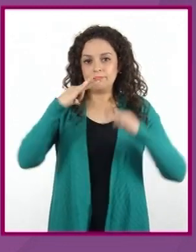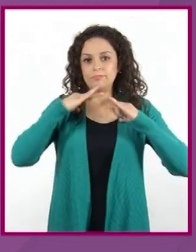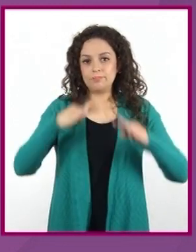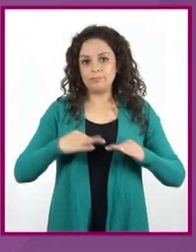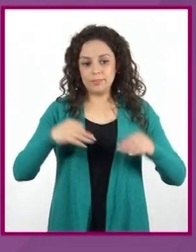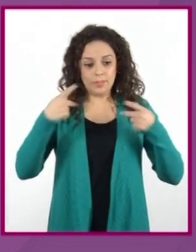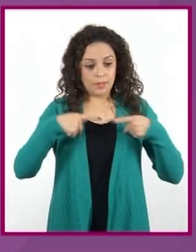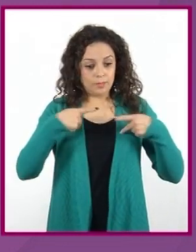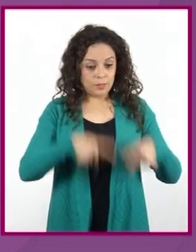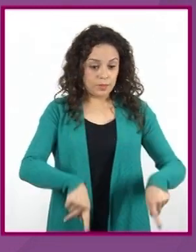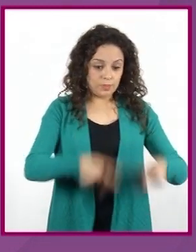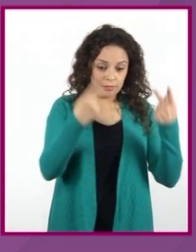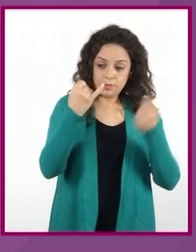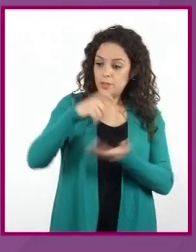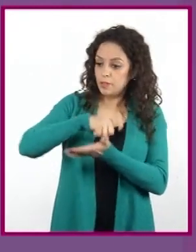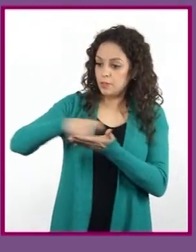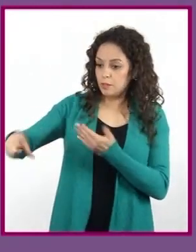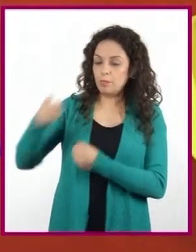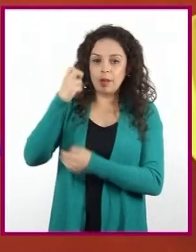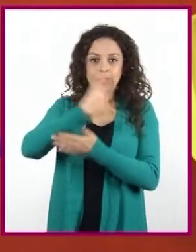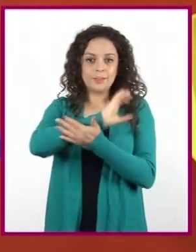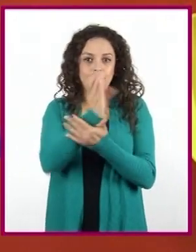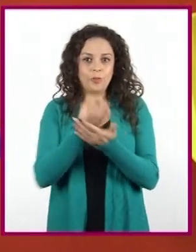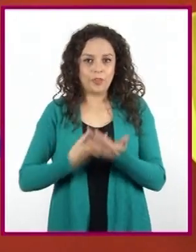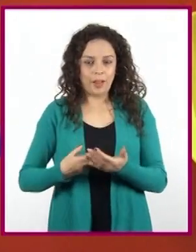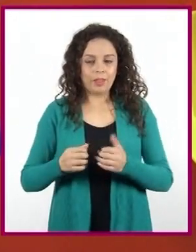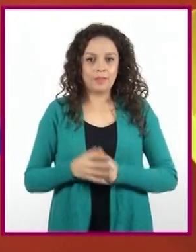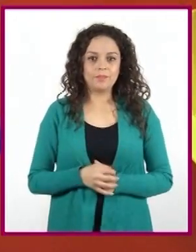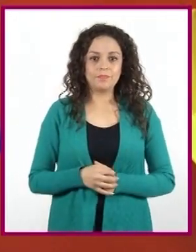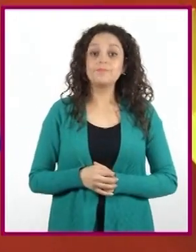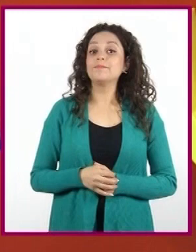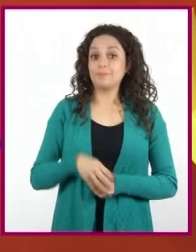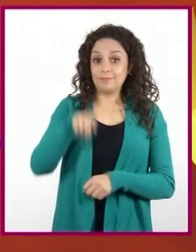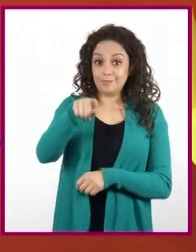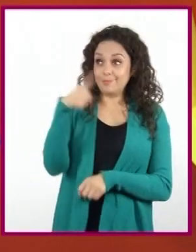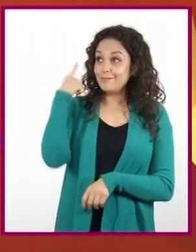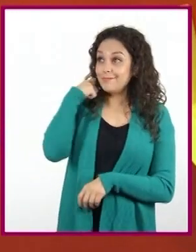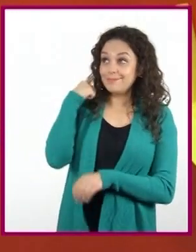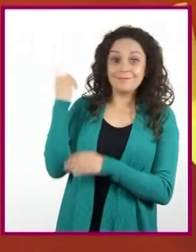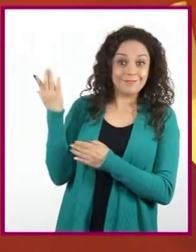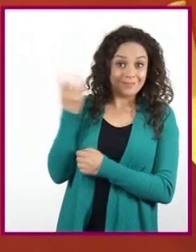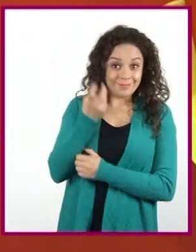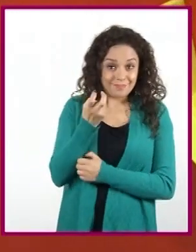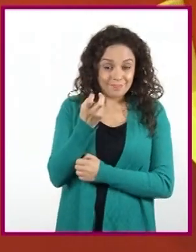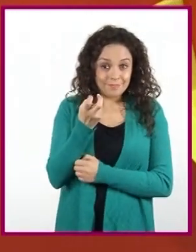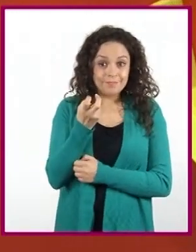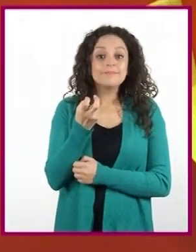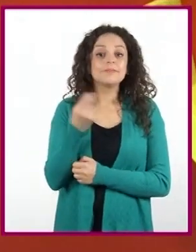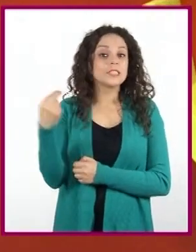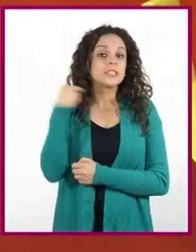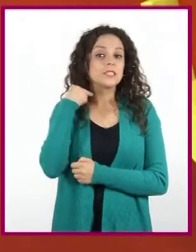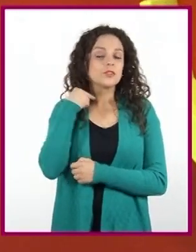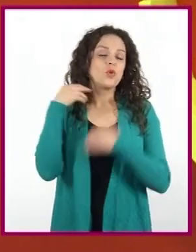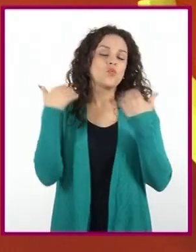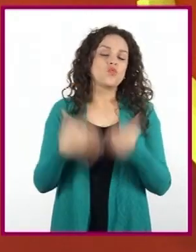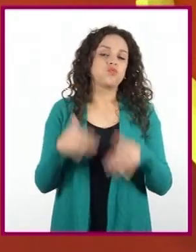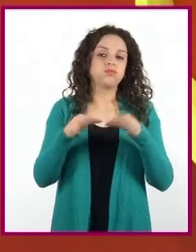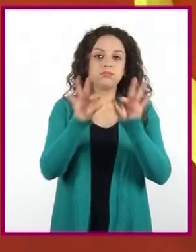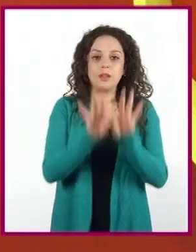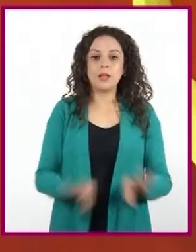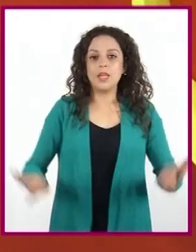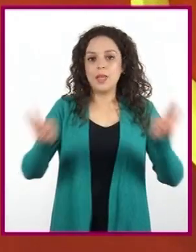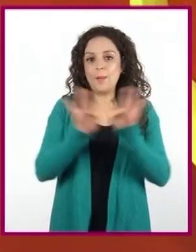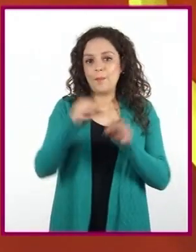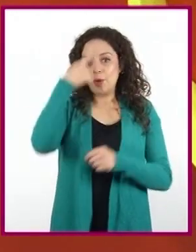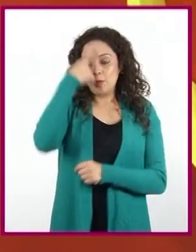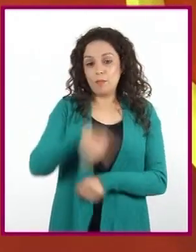de su contrato de compraventa. Como pudimos escuchar, la función del notario es fundamental para dar